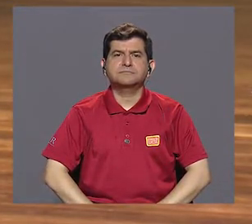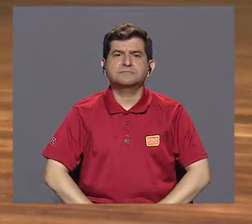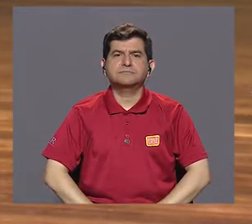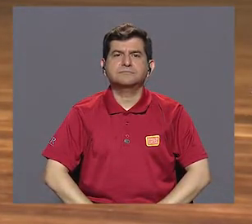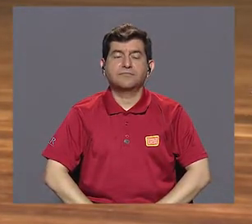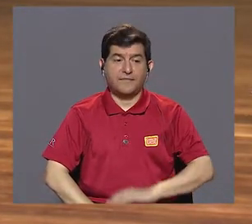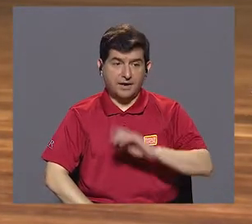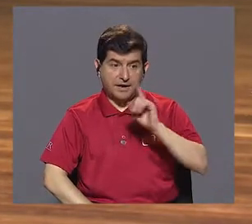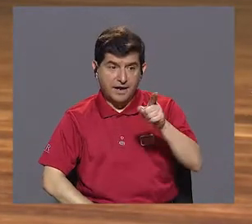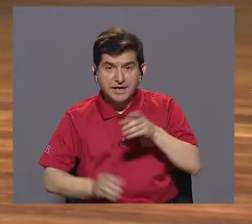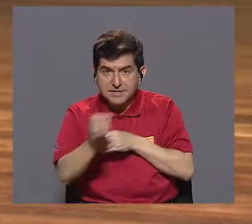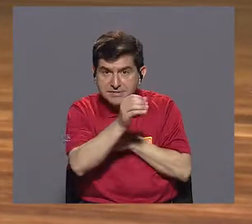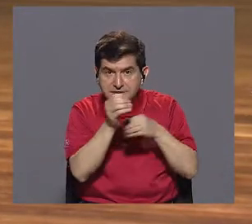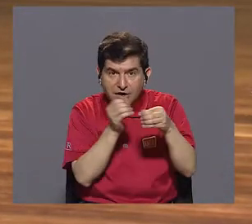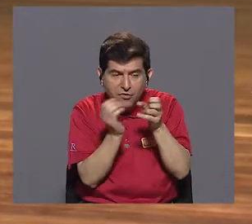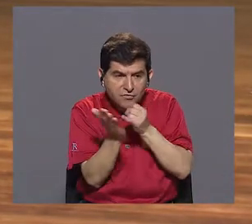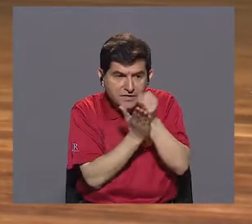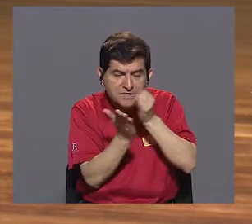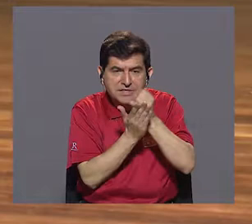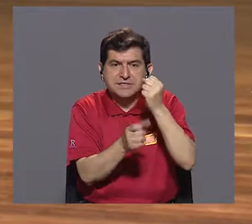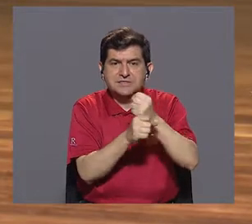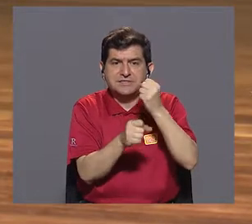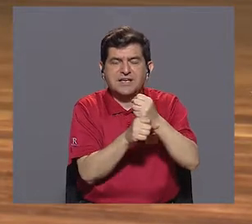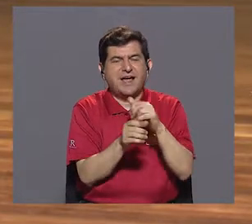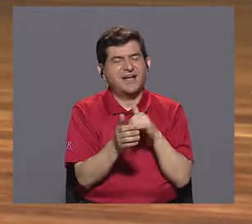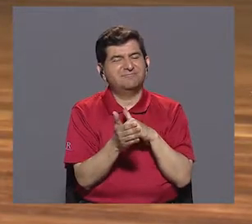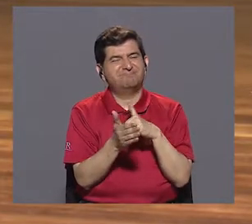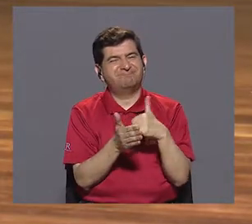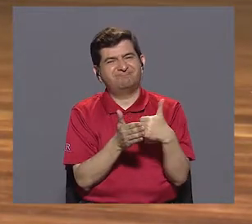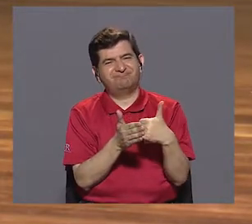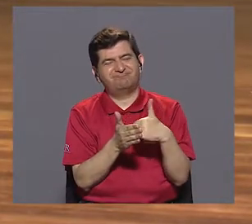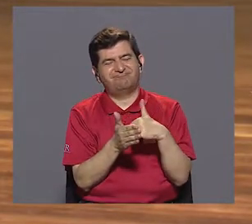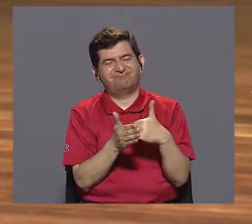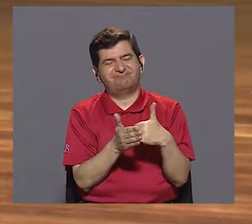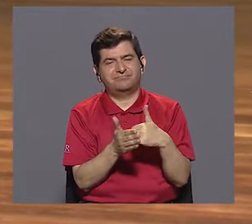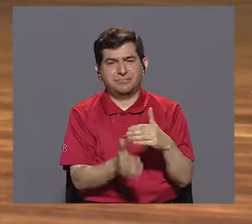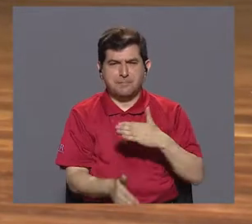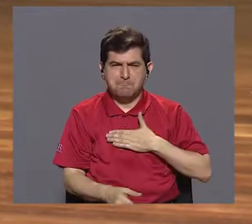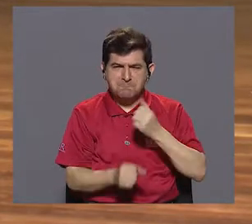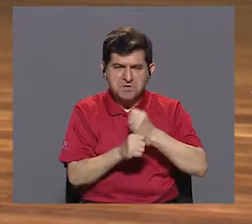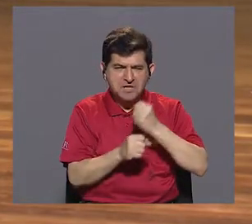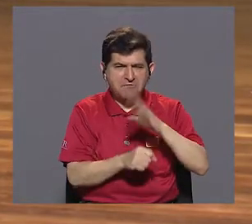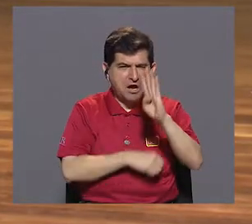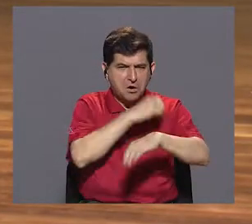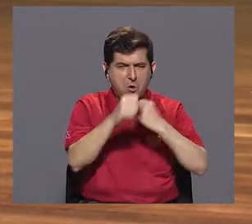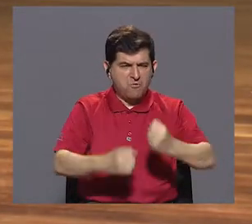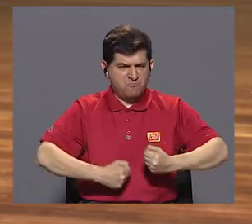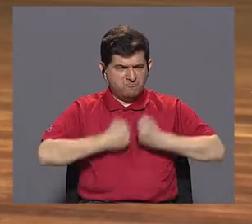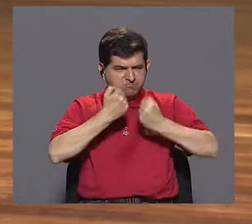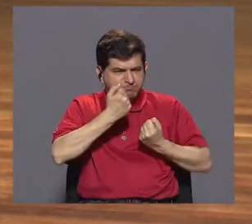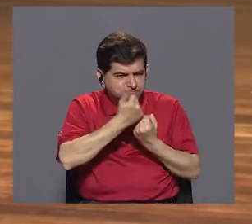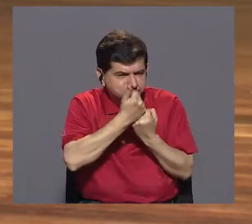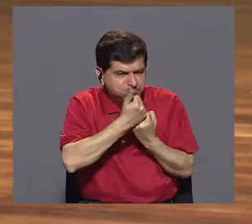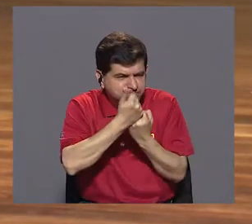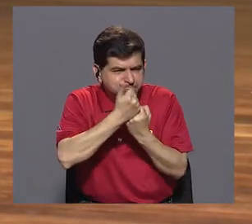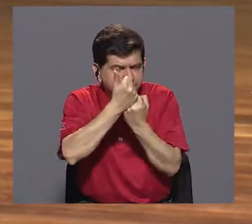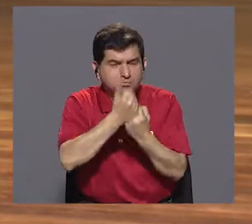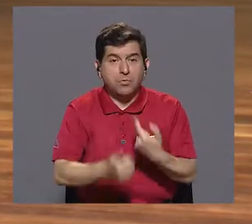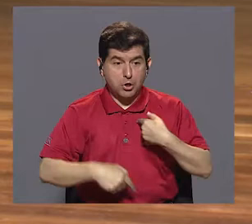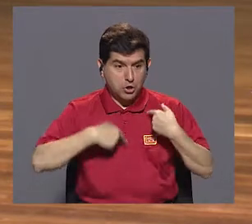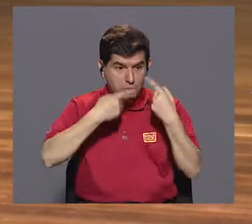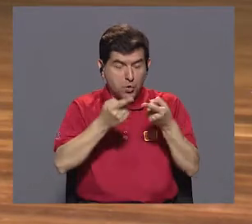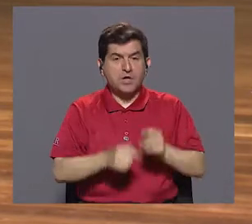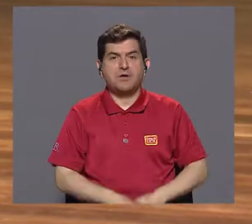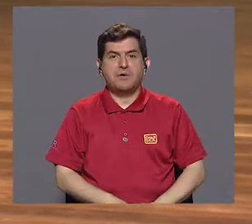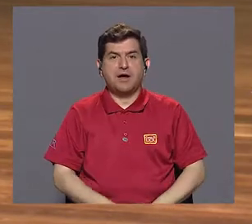Esa oficina de inspección laboral es débil. Y entonces mi empeño durante 4 años fue fortalecerla. Y llegaba a las